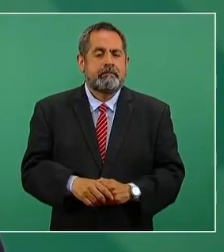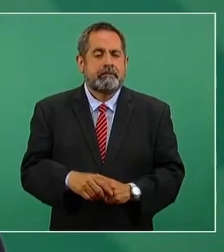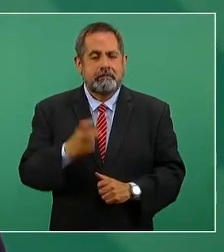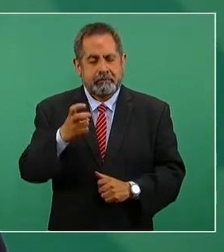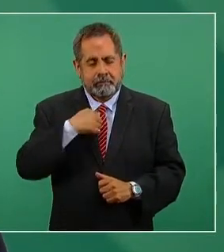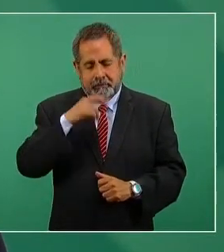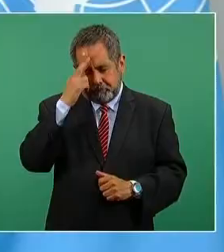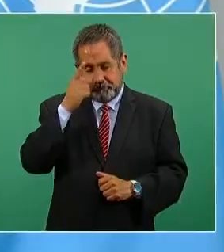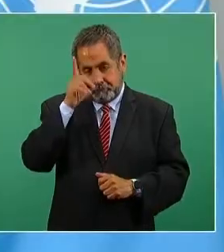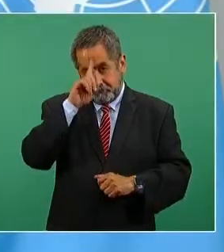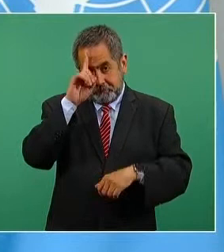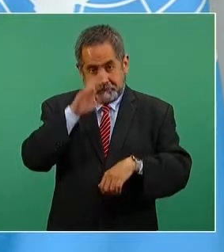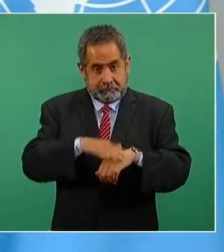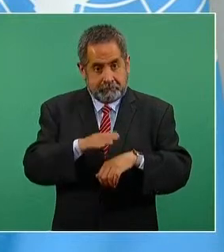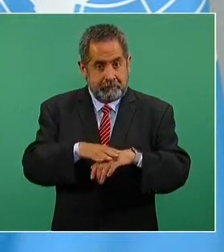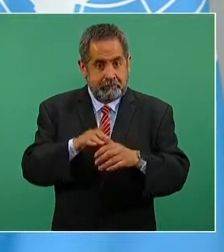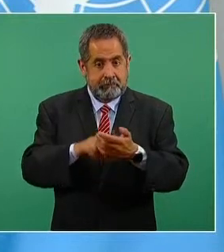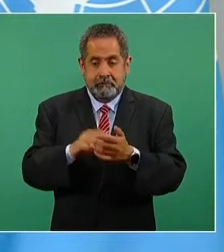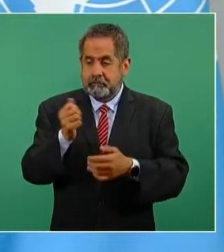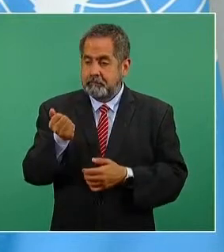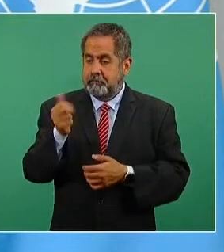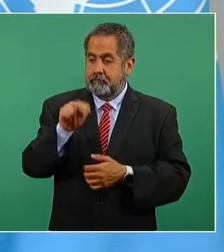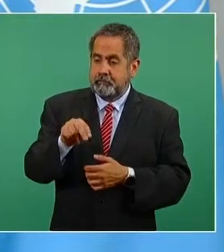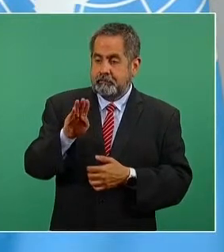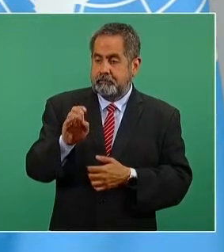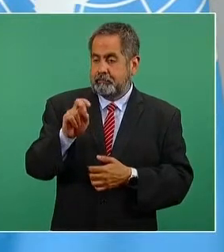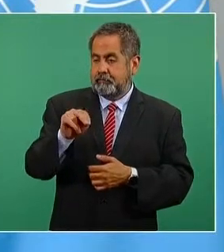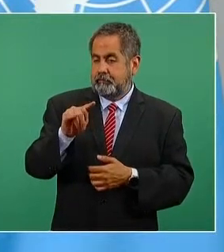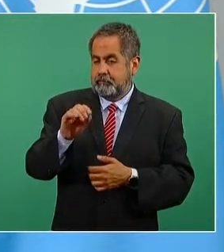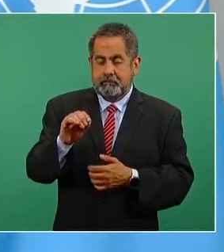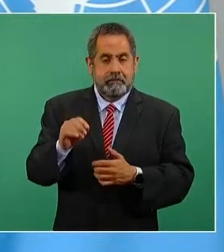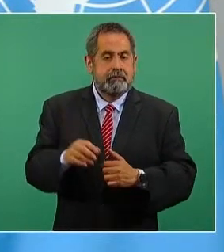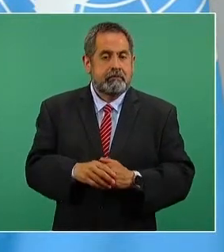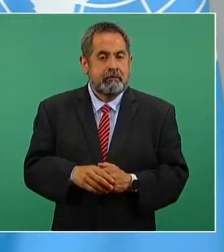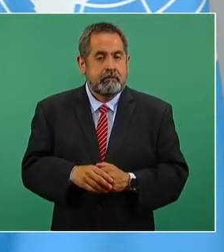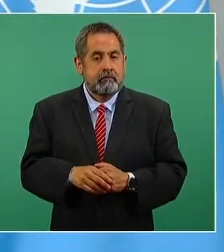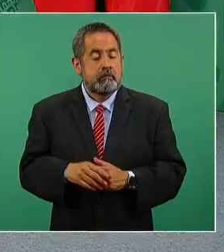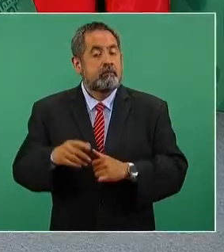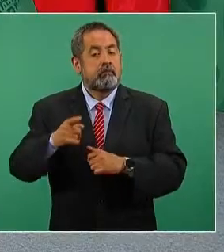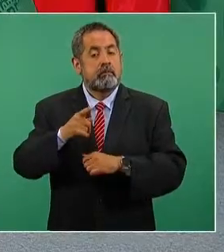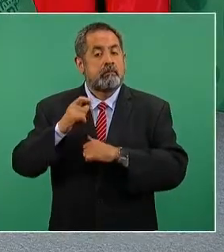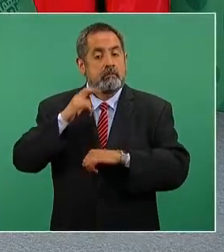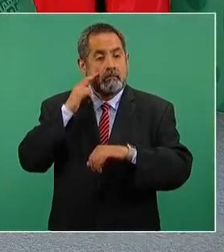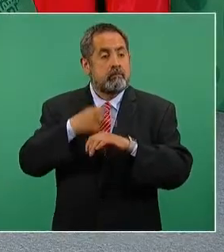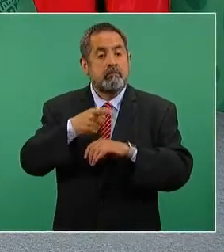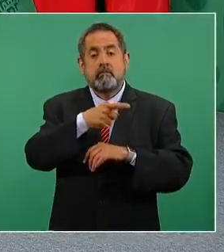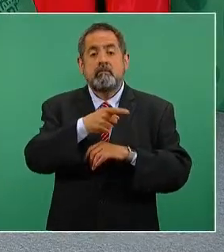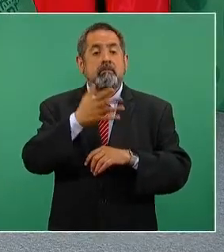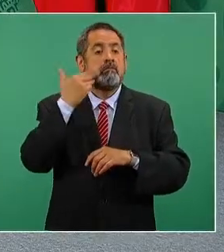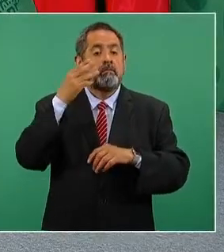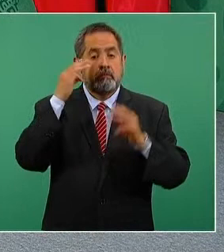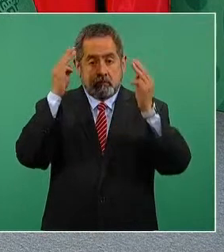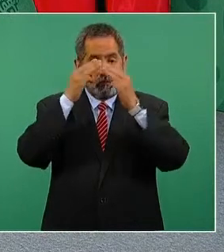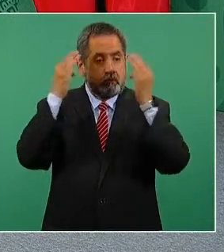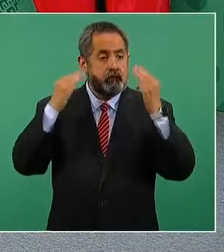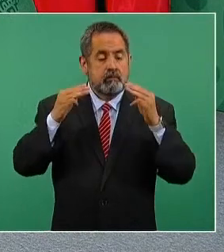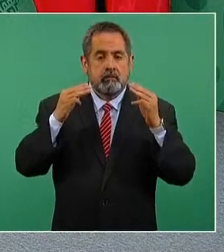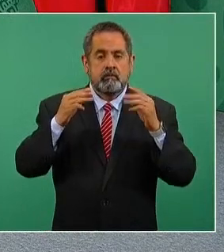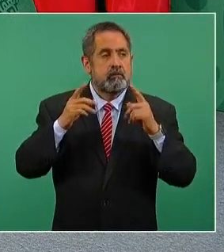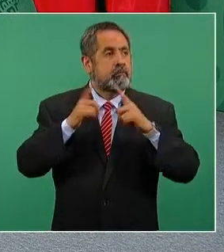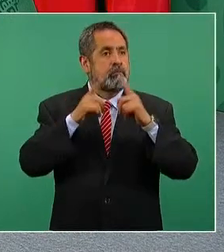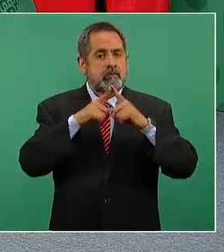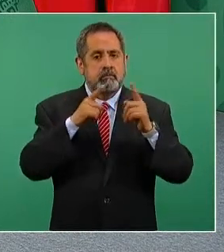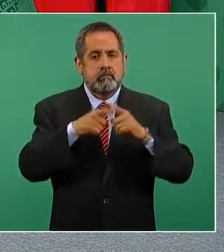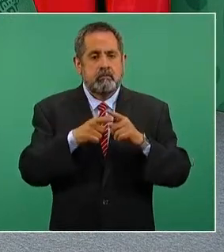Así lo recomendaba San Benito, porque estaba a cargo de un monasterio y los monjes se